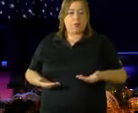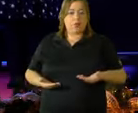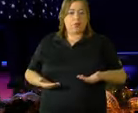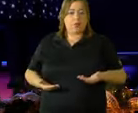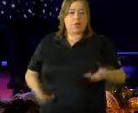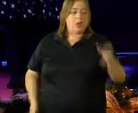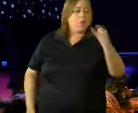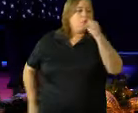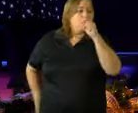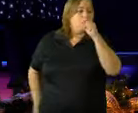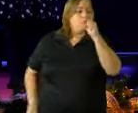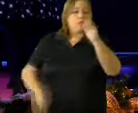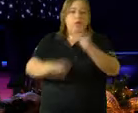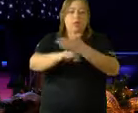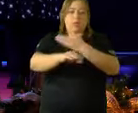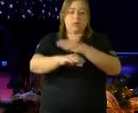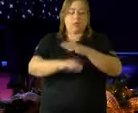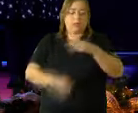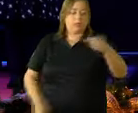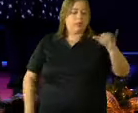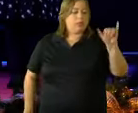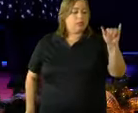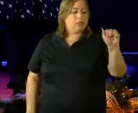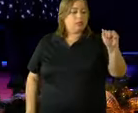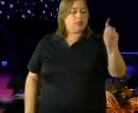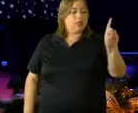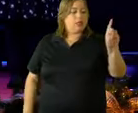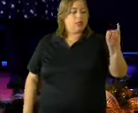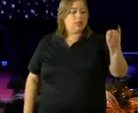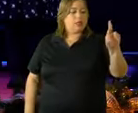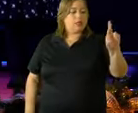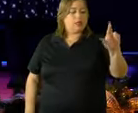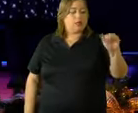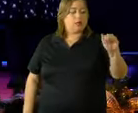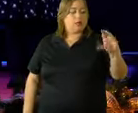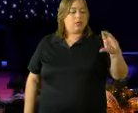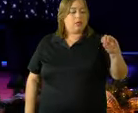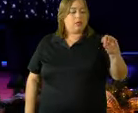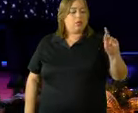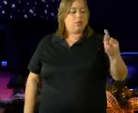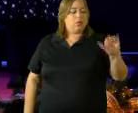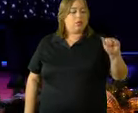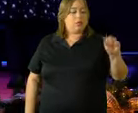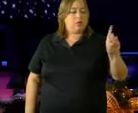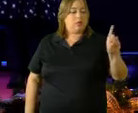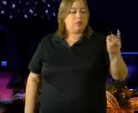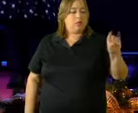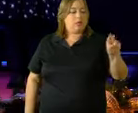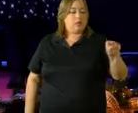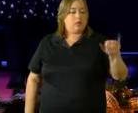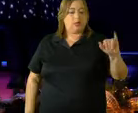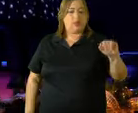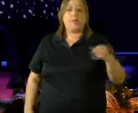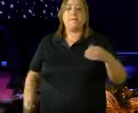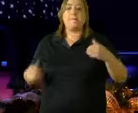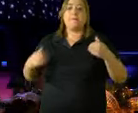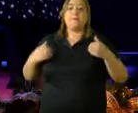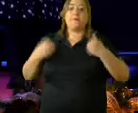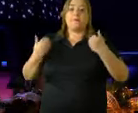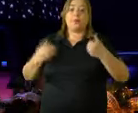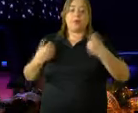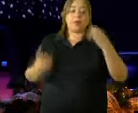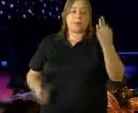mantenido en integridad, Yadira Coradín. Sus alabanzas son hermosas. Y el bien de nuestra juventud, y